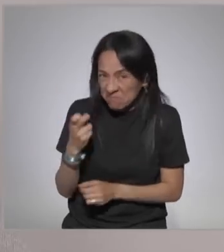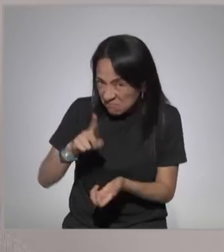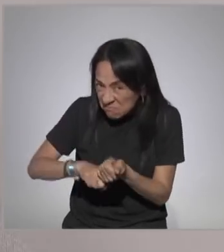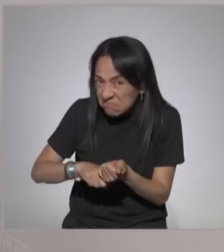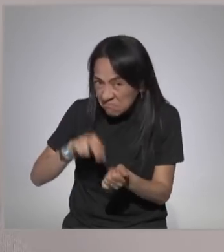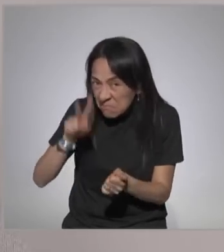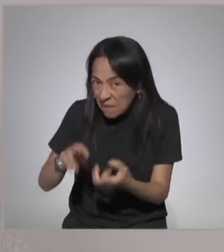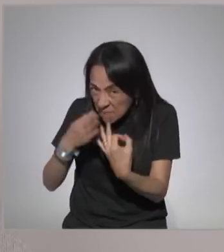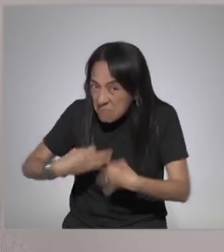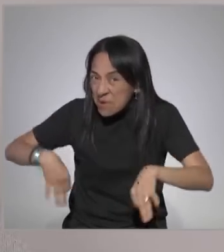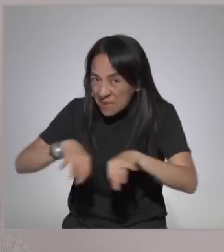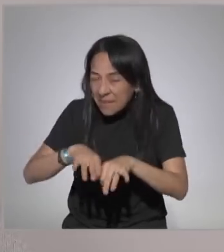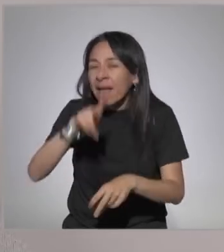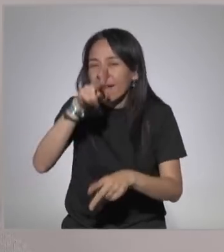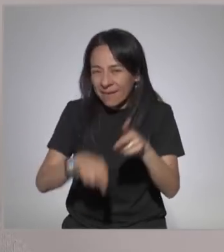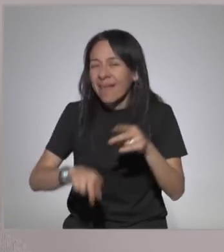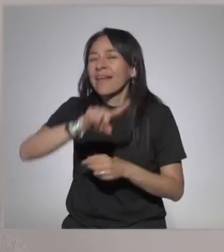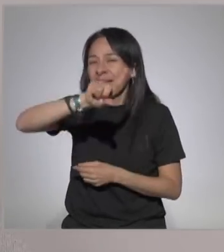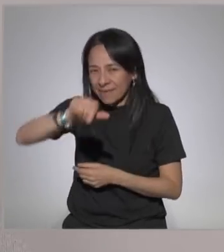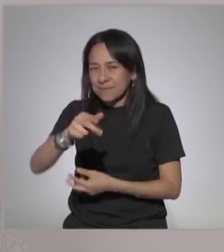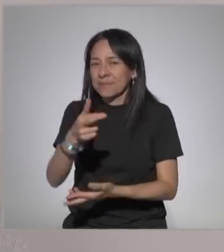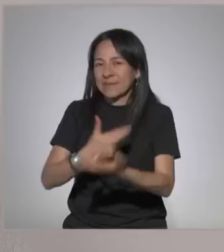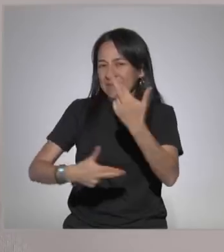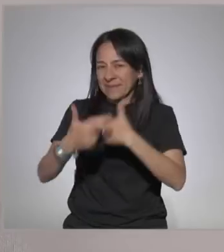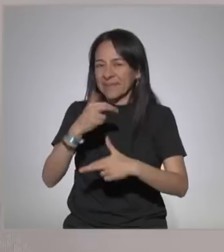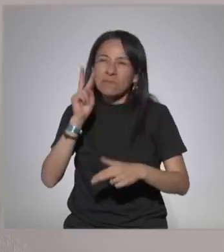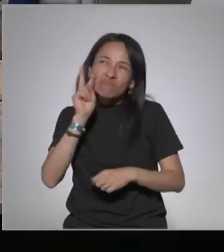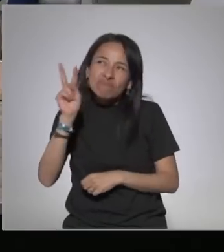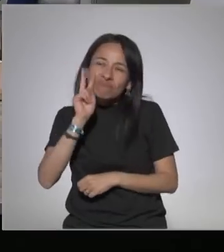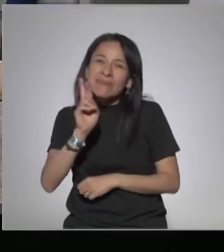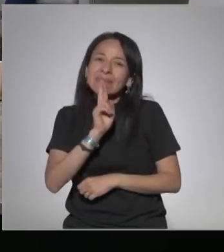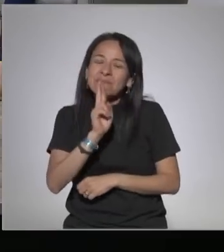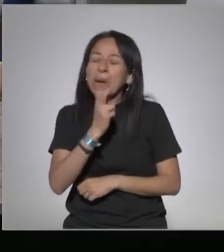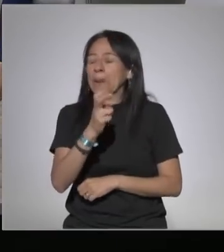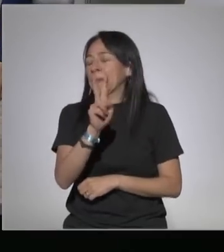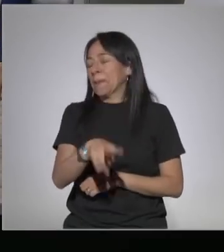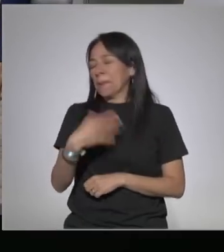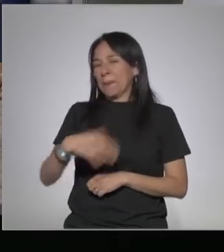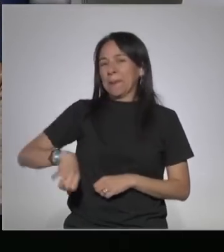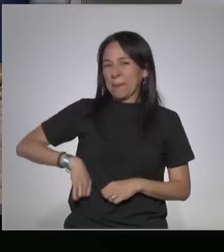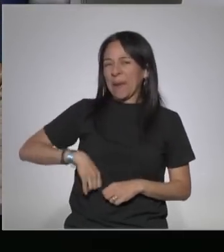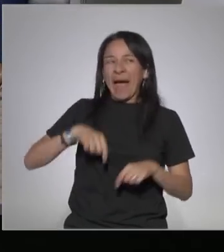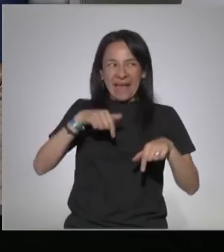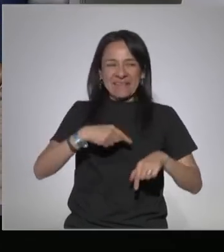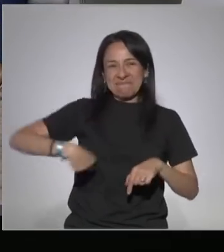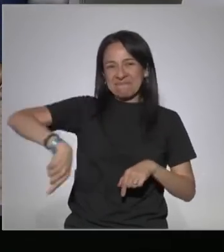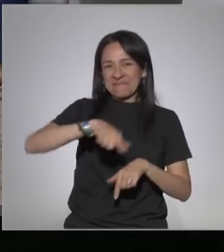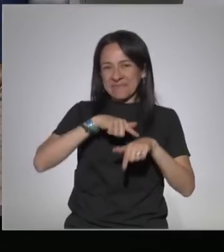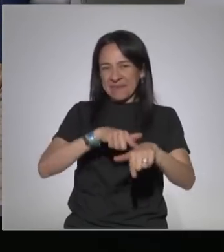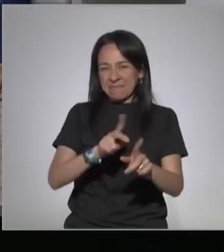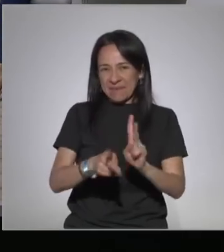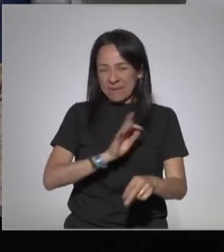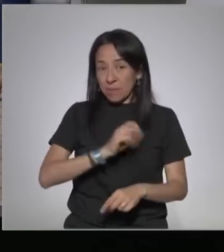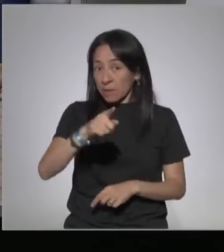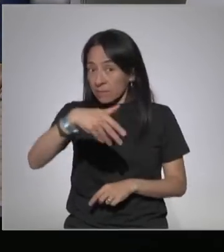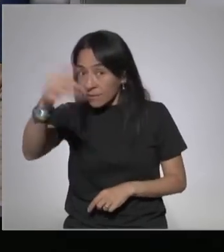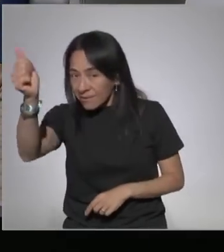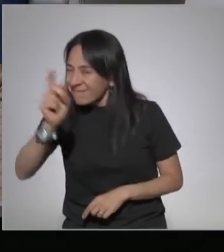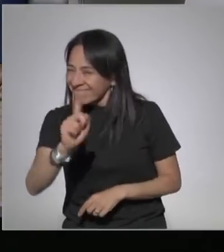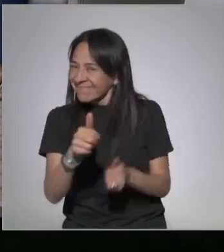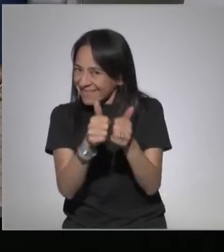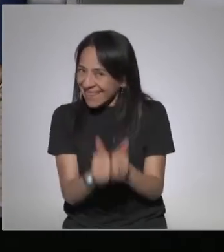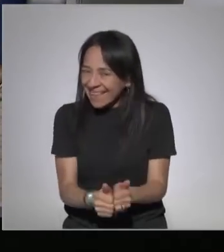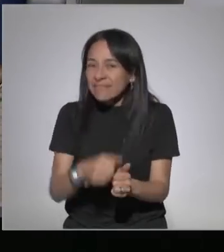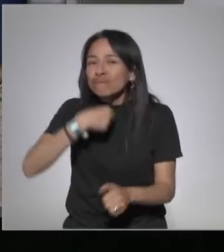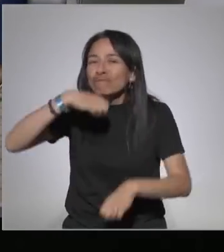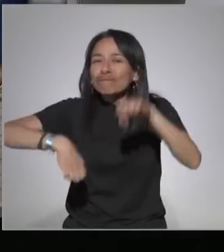que nos brindaron, porque son muy interesantes y nos van a dar muchísima carnita que desmenuzar en este programa. No se vayan, parejas en la